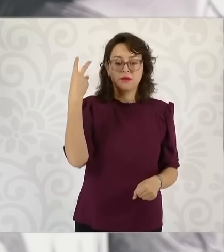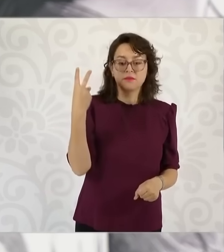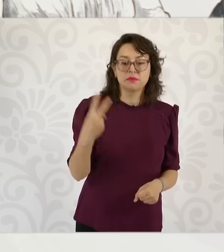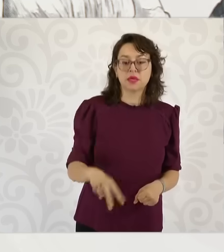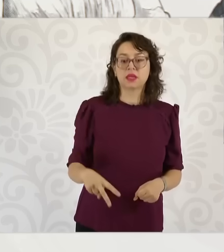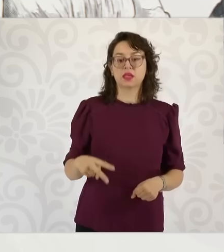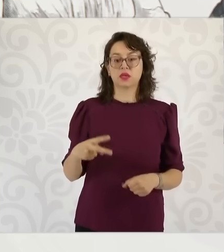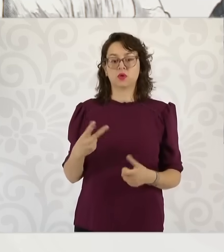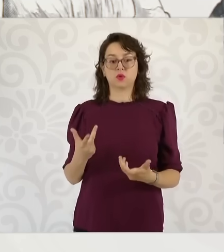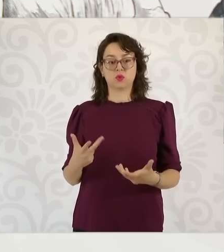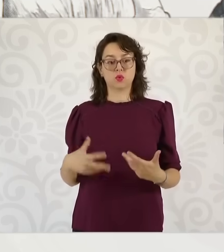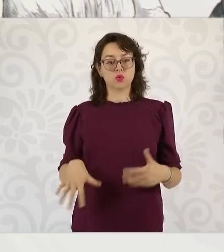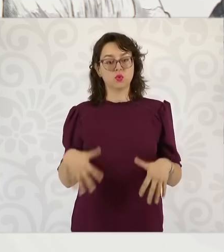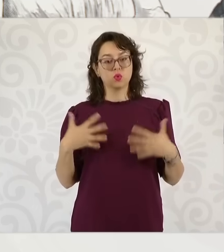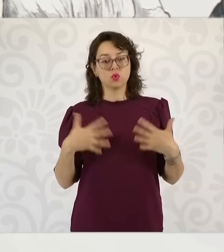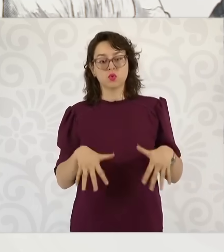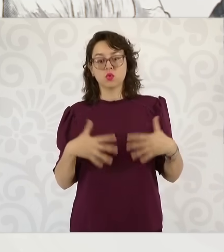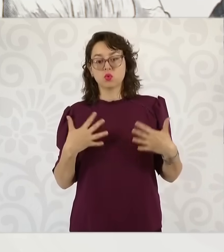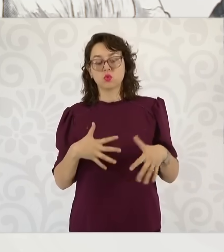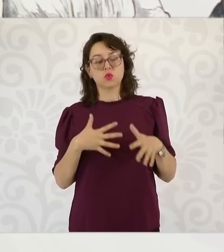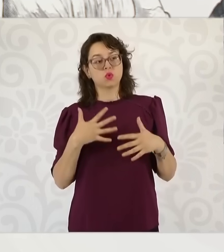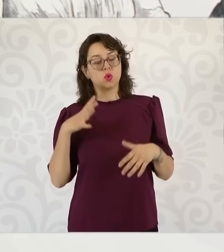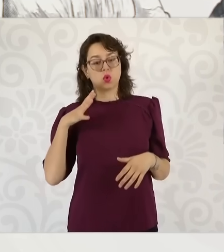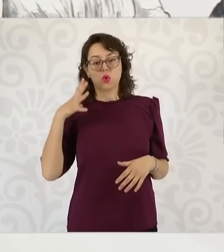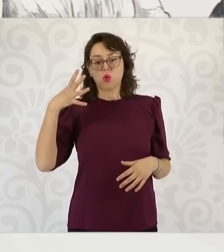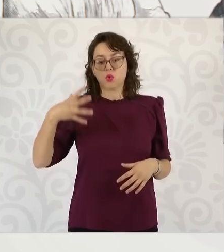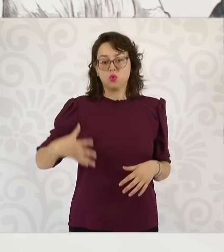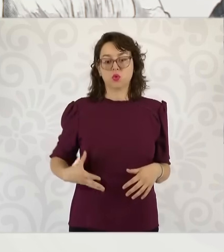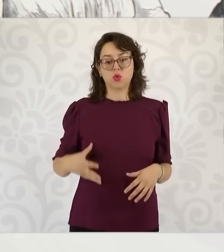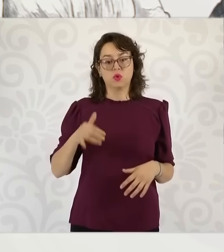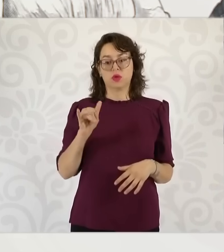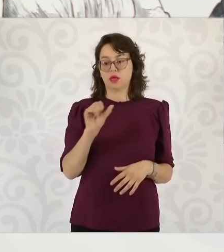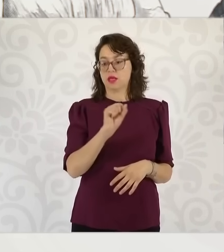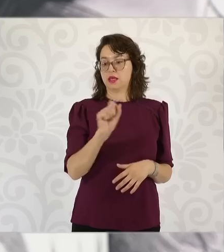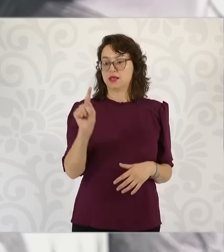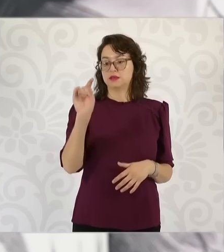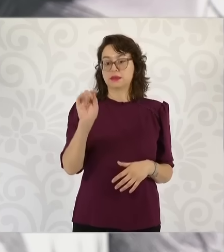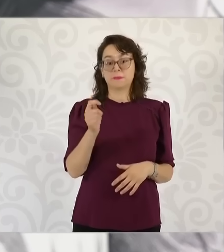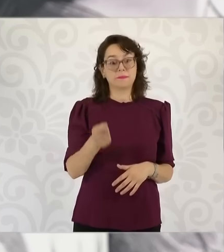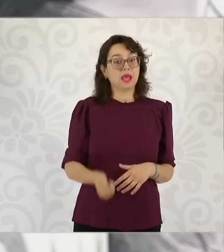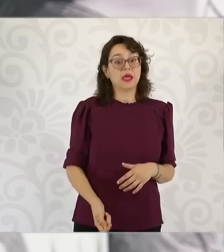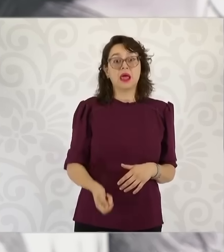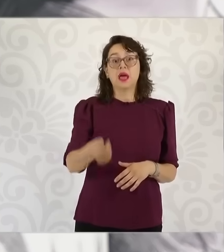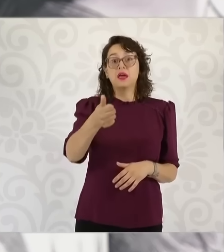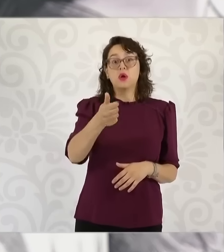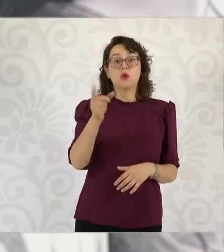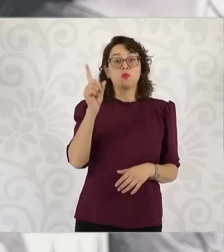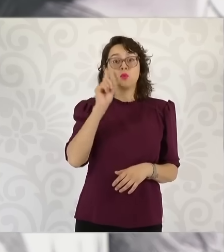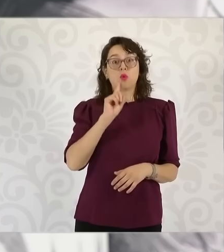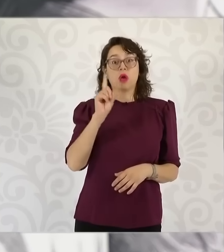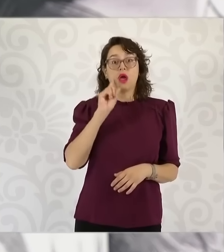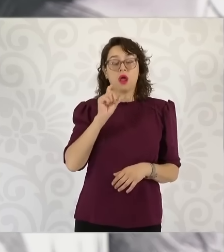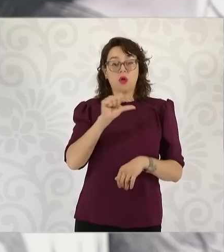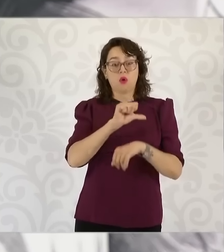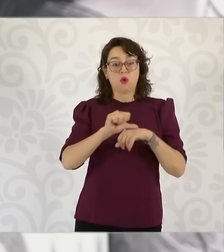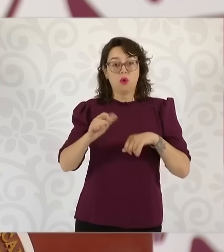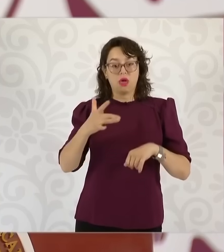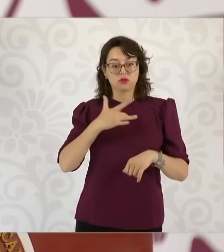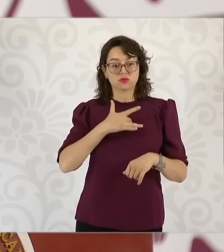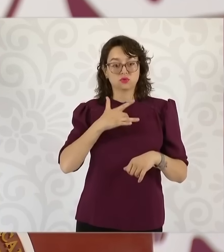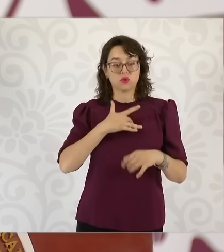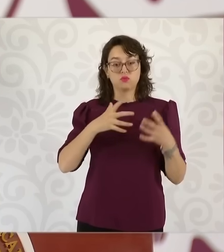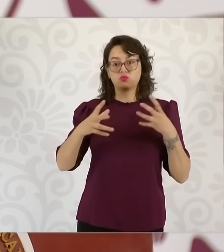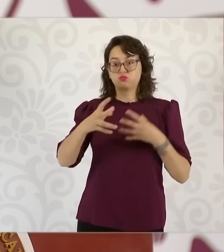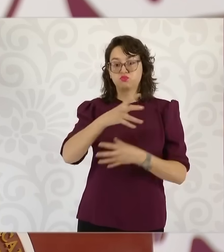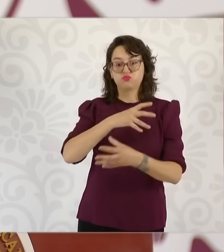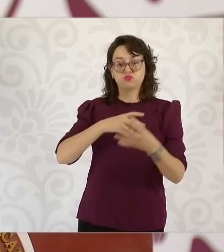Latina, y es un orgullo para el ISSSTE recordarlo ahora. Por eso es que